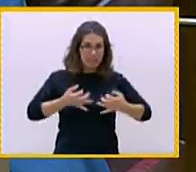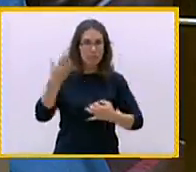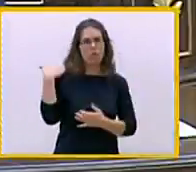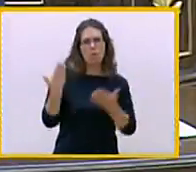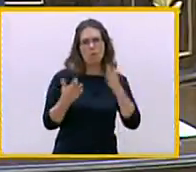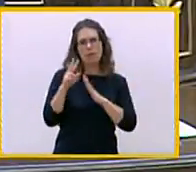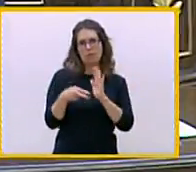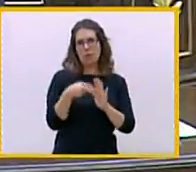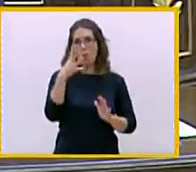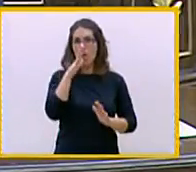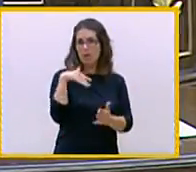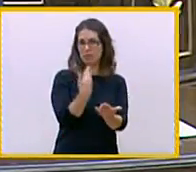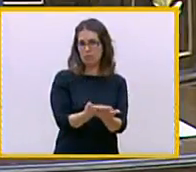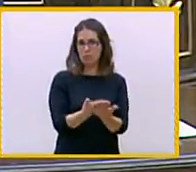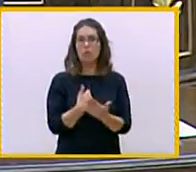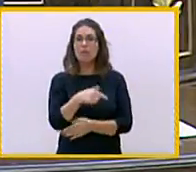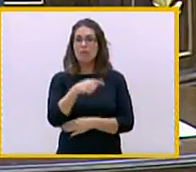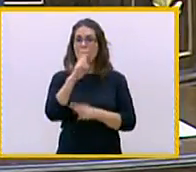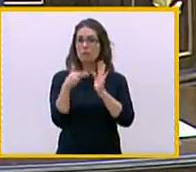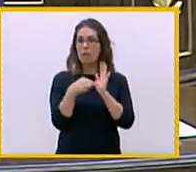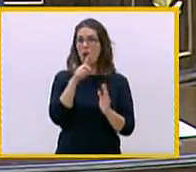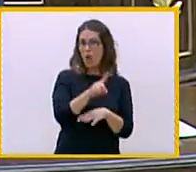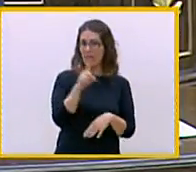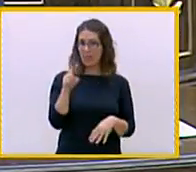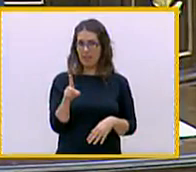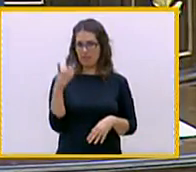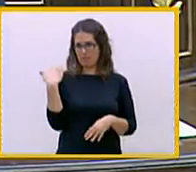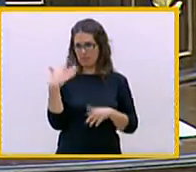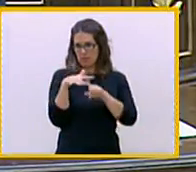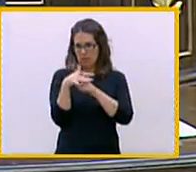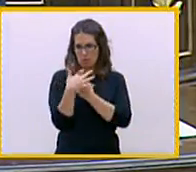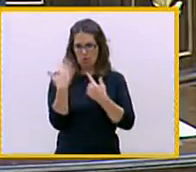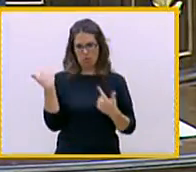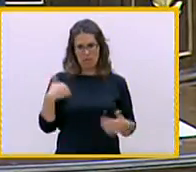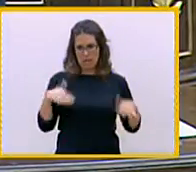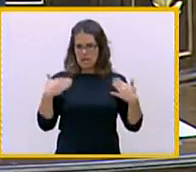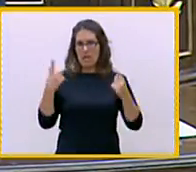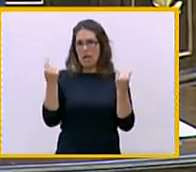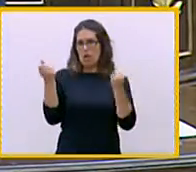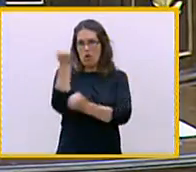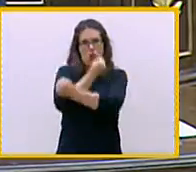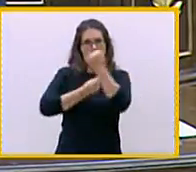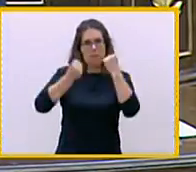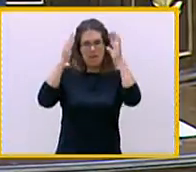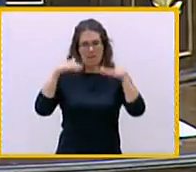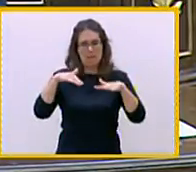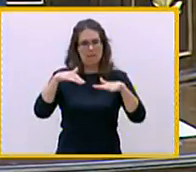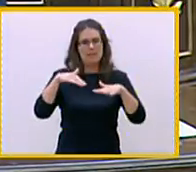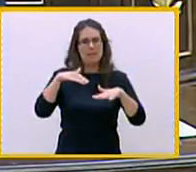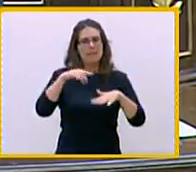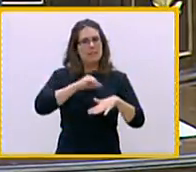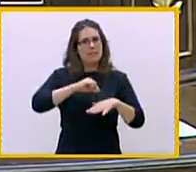Una política que en 2011, cuando las dificultades económicas nos han obligado a suspender solo por este año